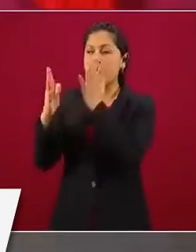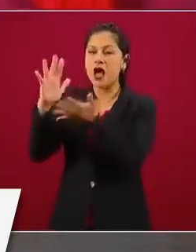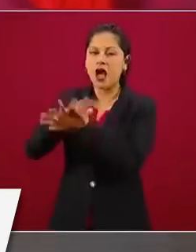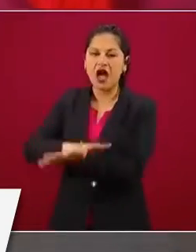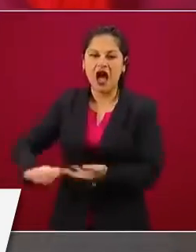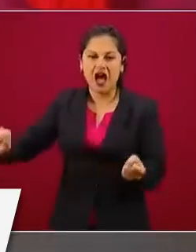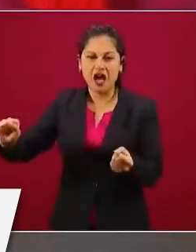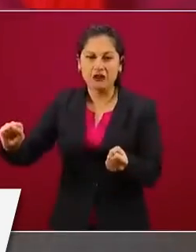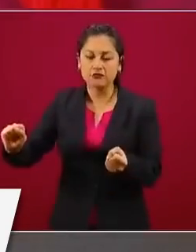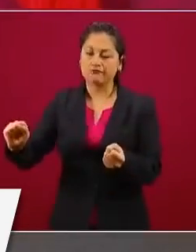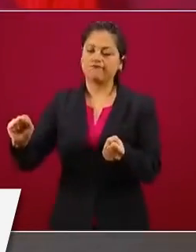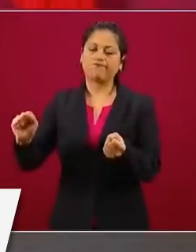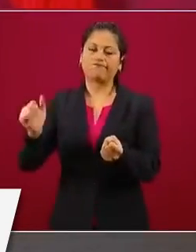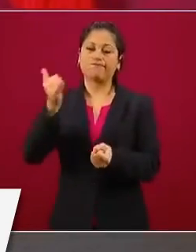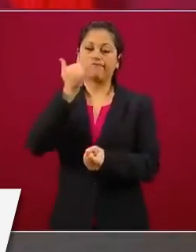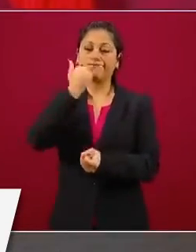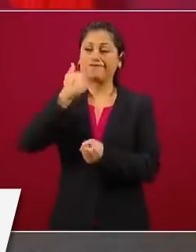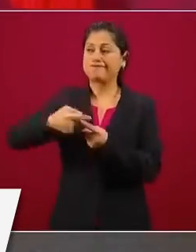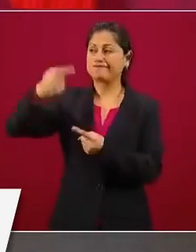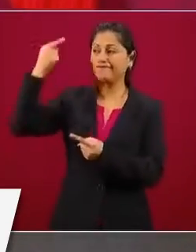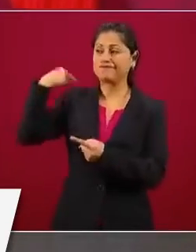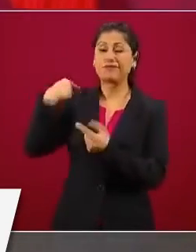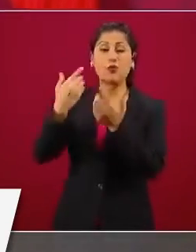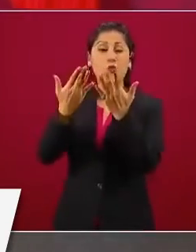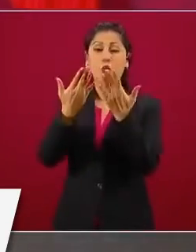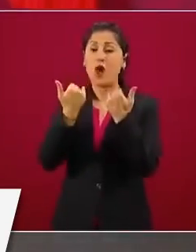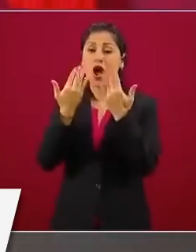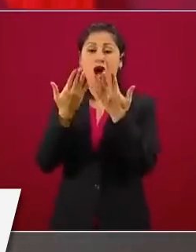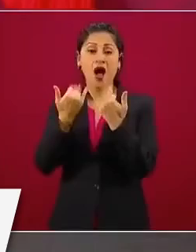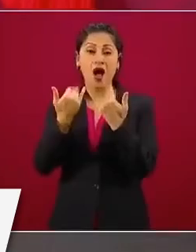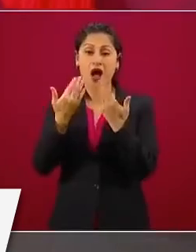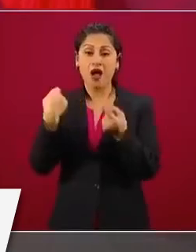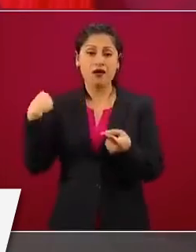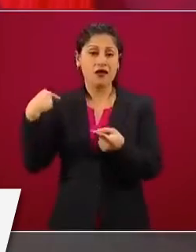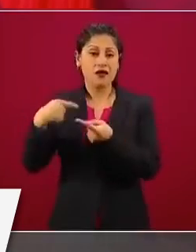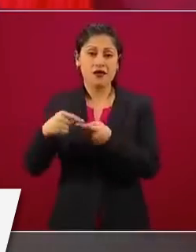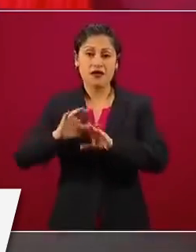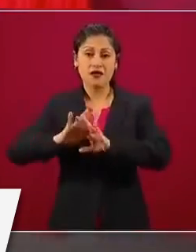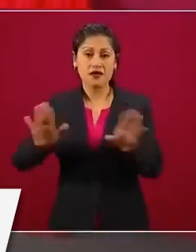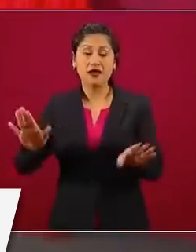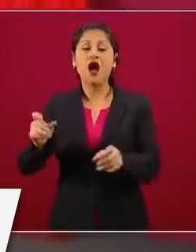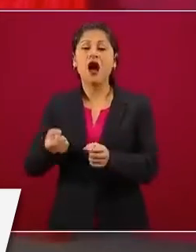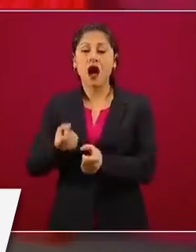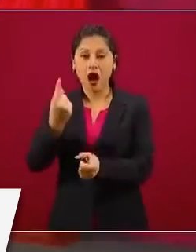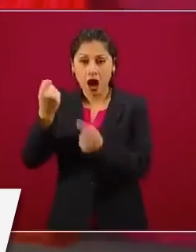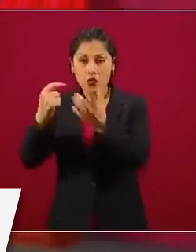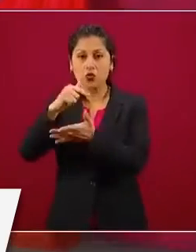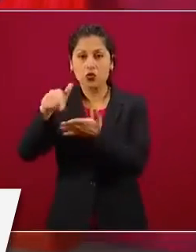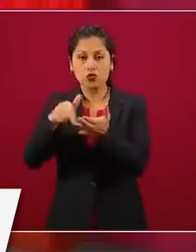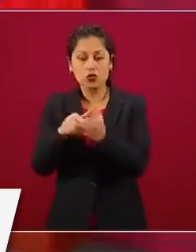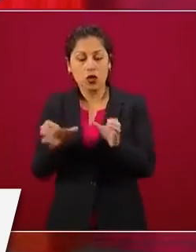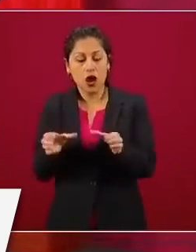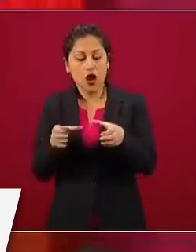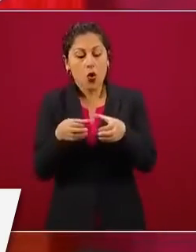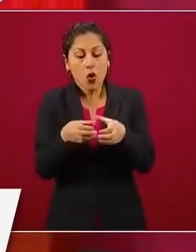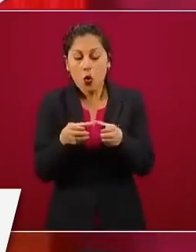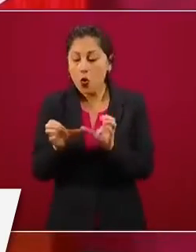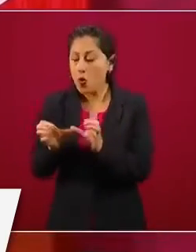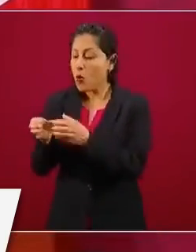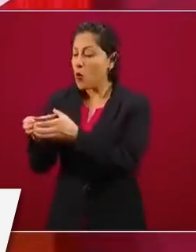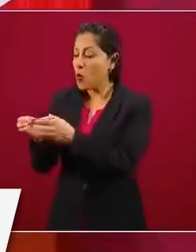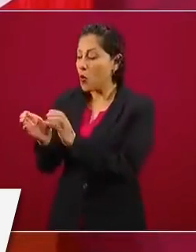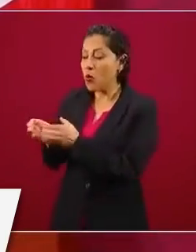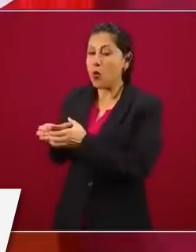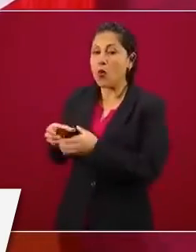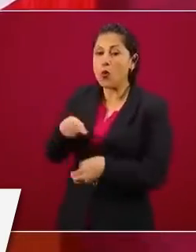Son pequeños sitios nada más de reserva en donde hay selva tropical,